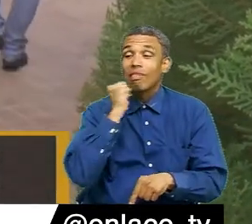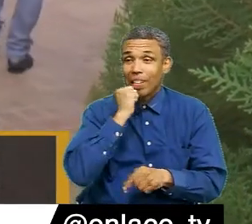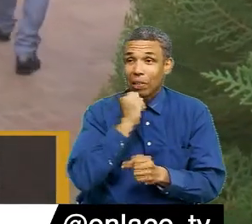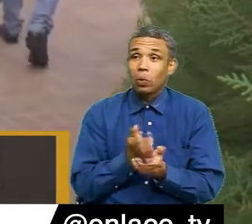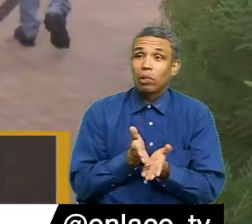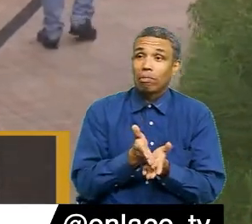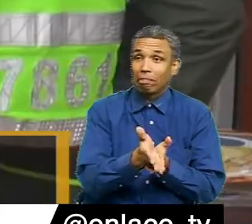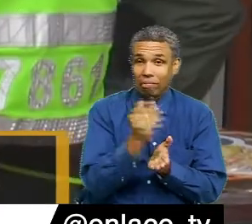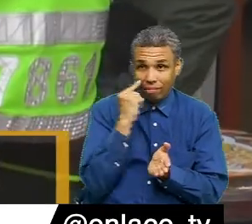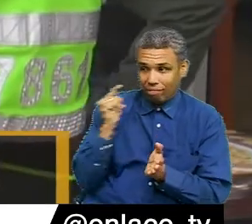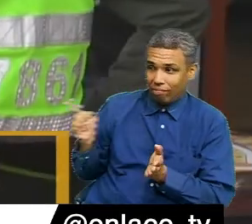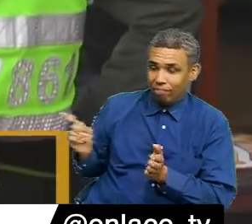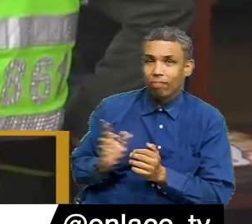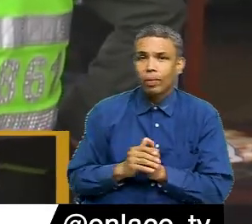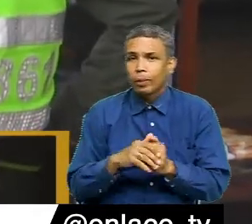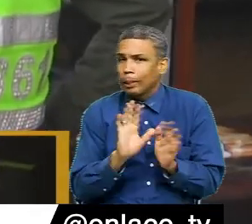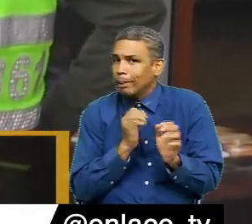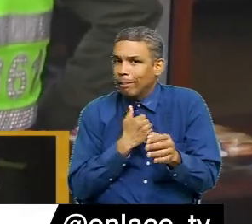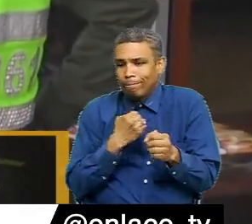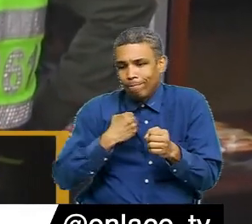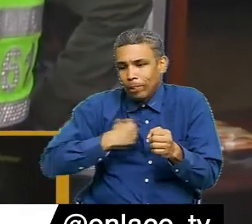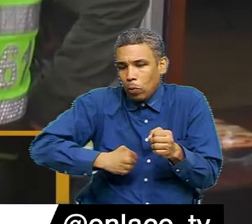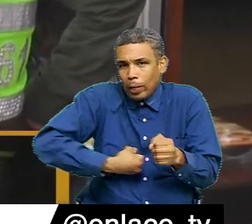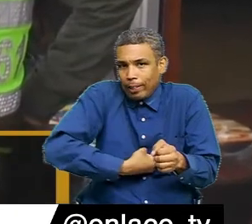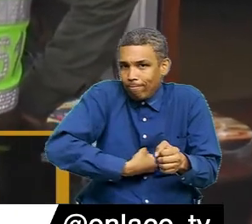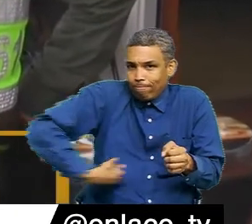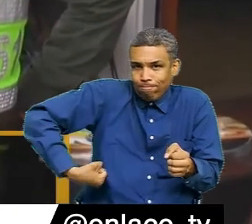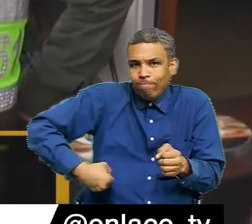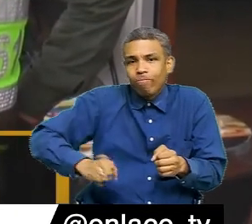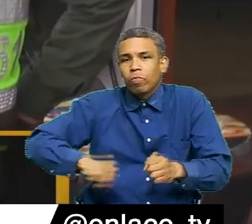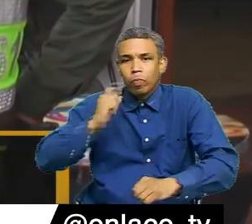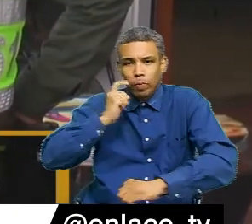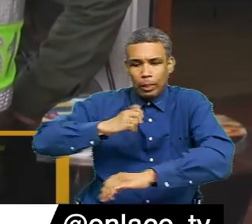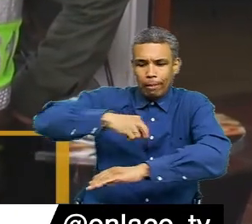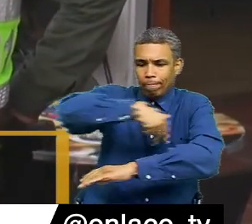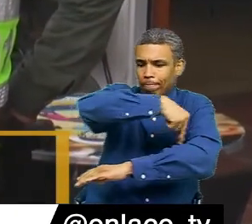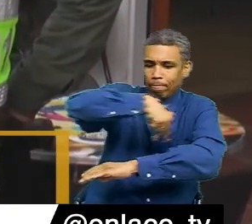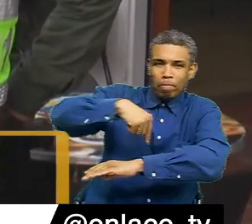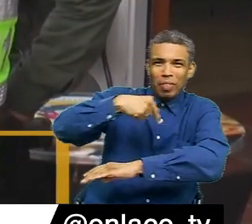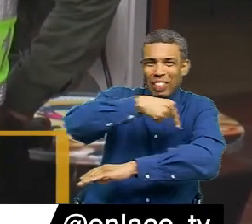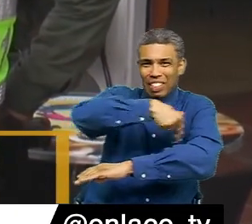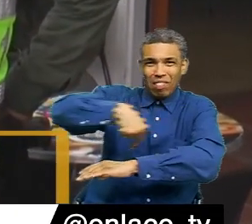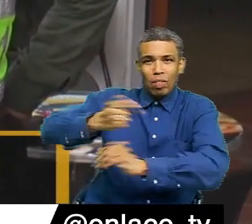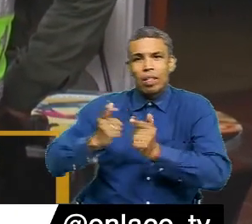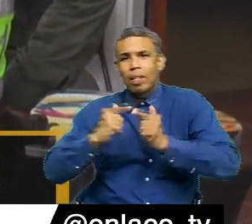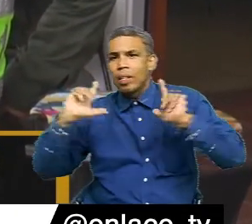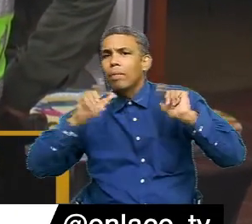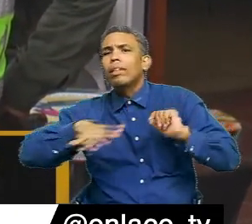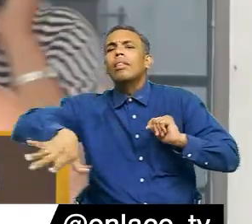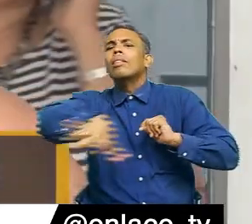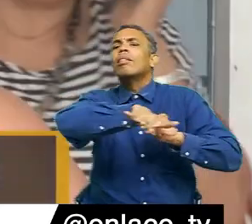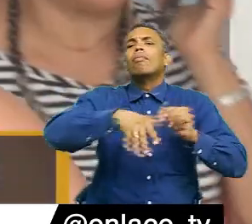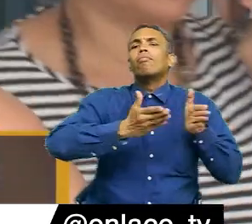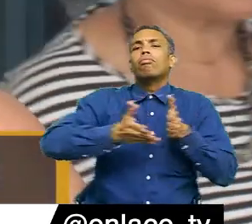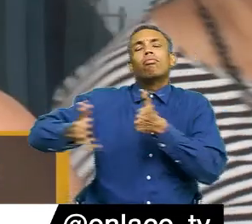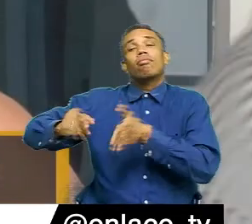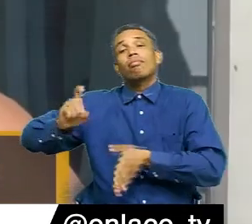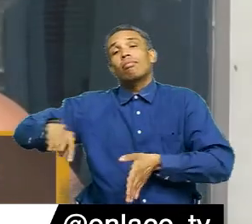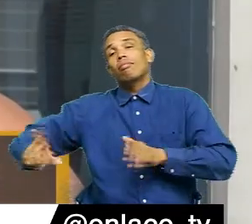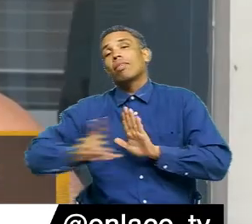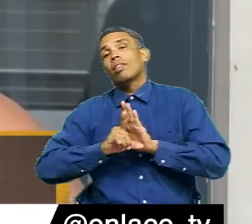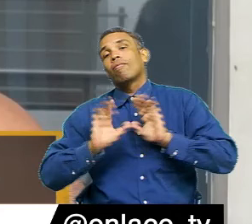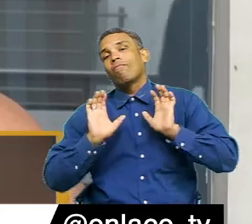los operativos contundentes en busca de que en la ciudad se respeten las acciones populares y garantizar los espacios de la gente. Para el